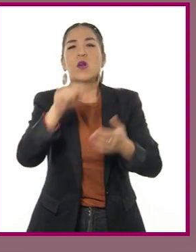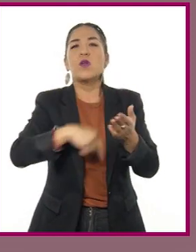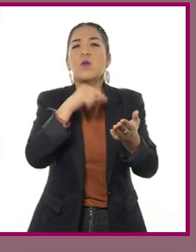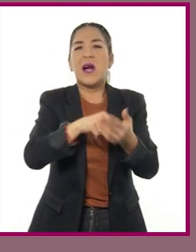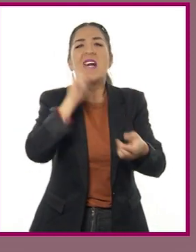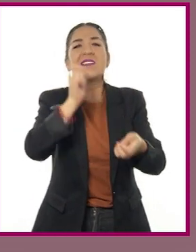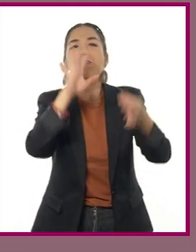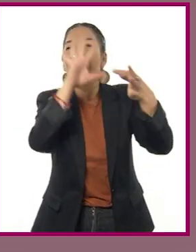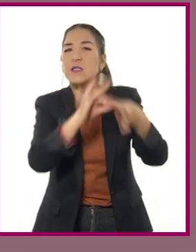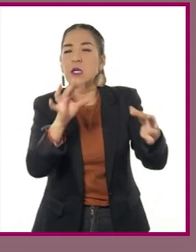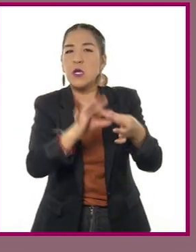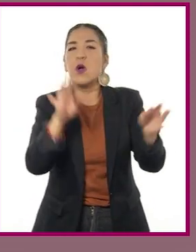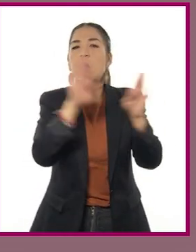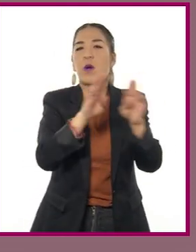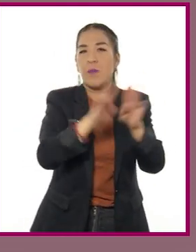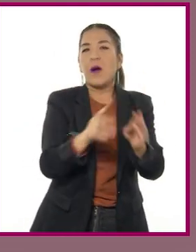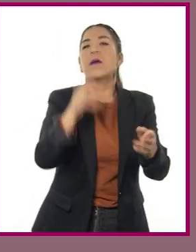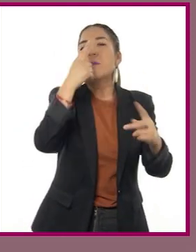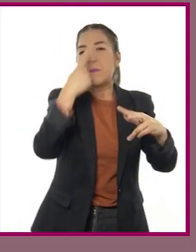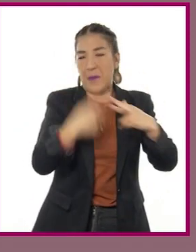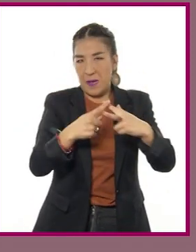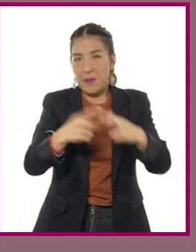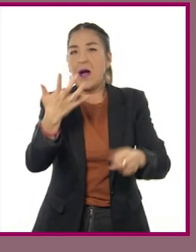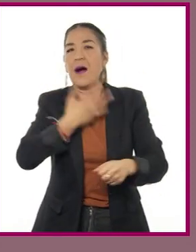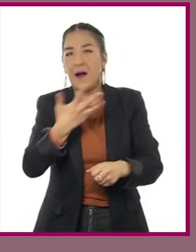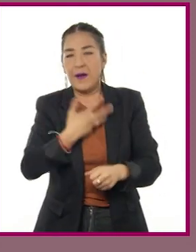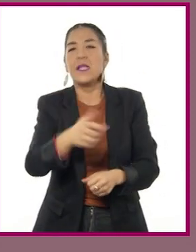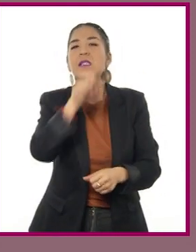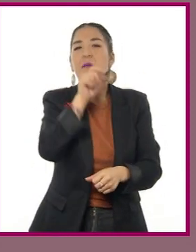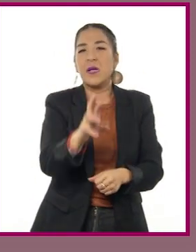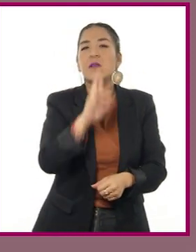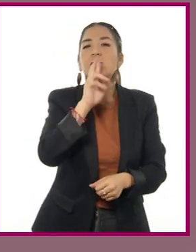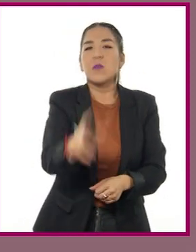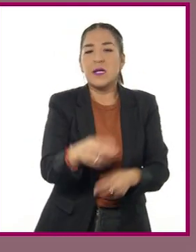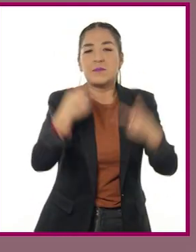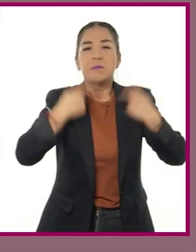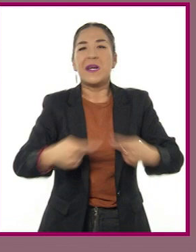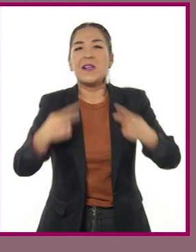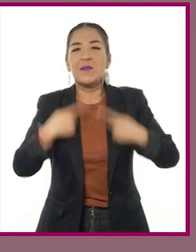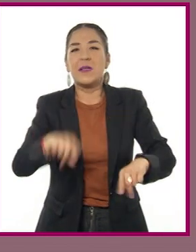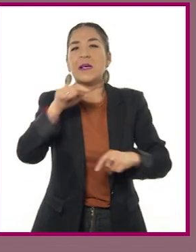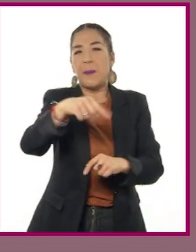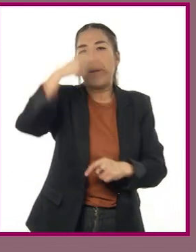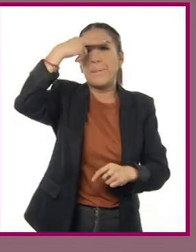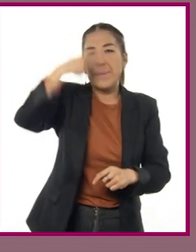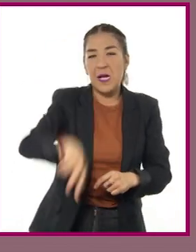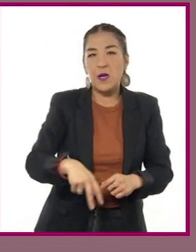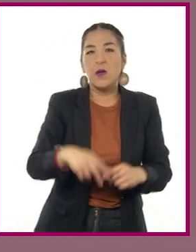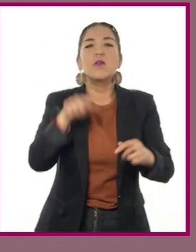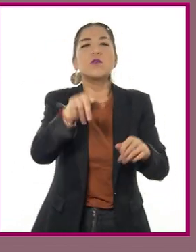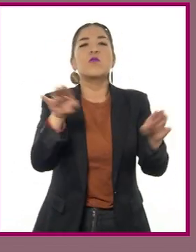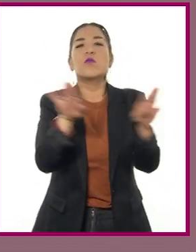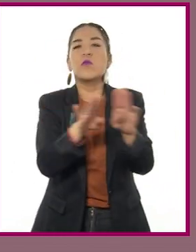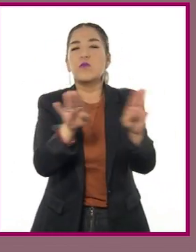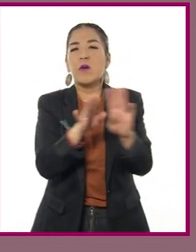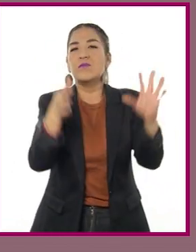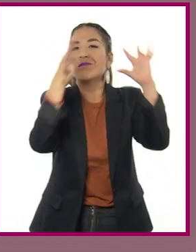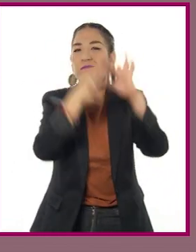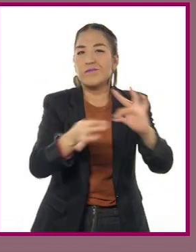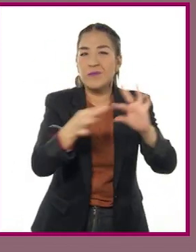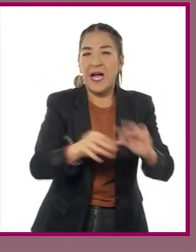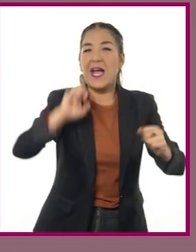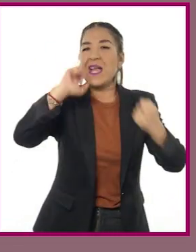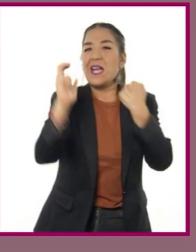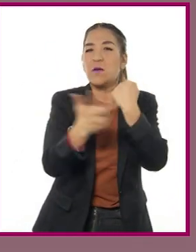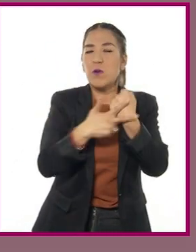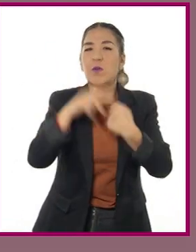cometa, introduce matemáticas y demás, y es la respuesta de un criollo mexicano a la interpretación de un europeo